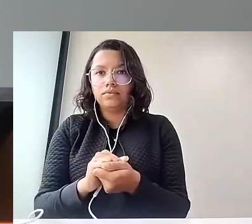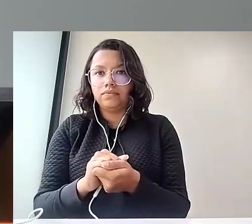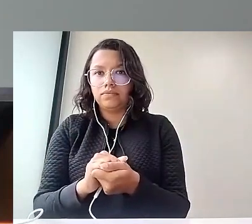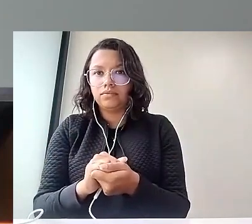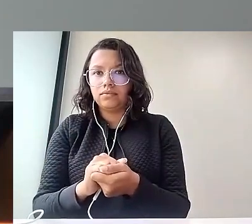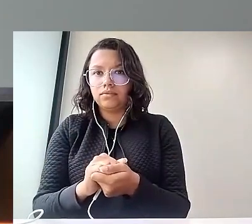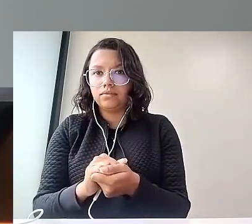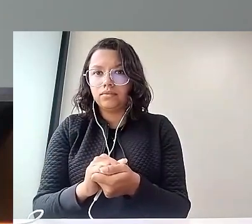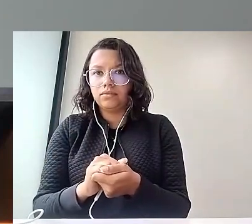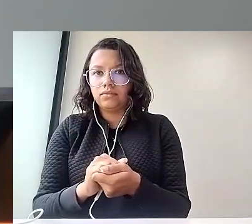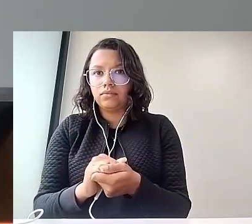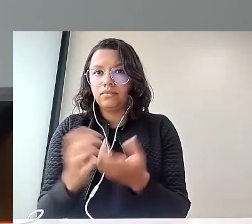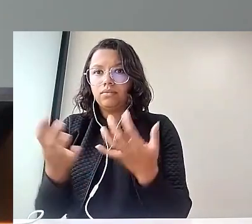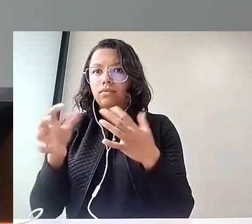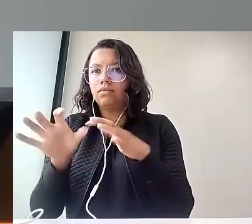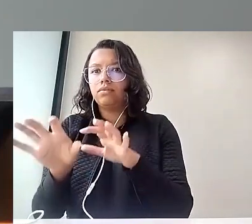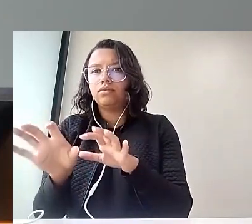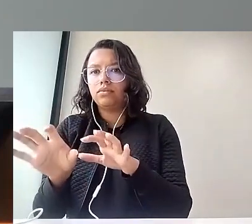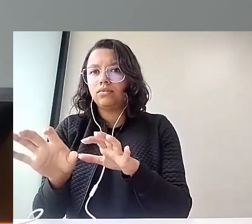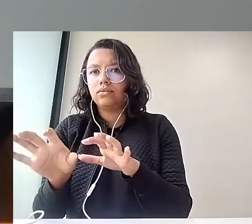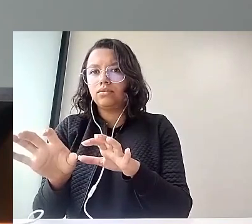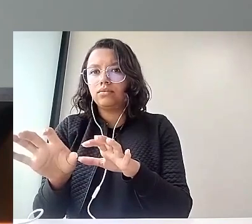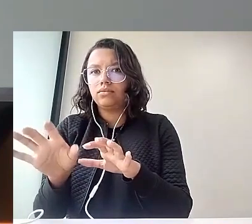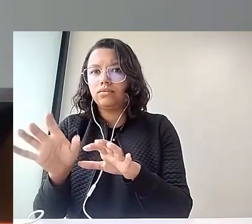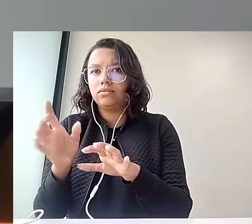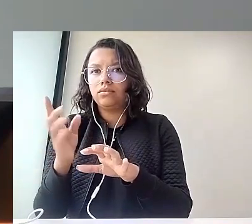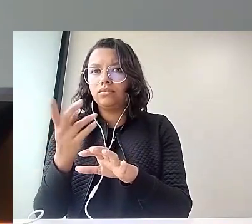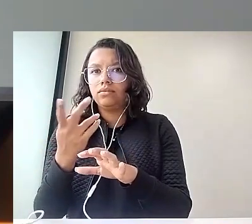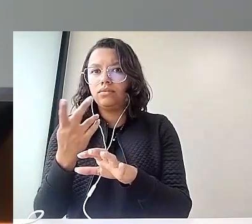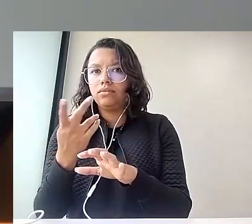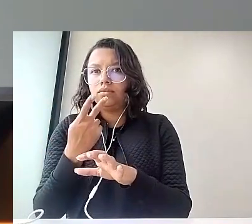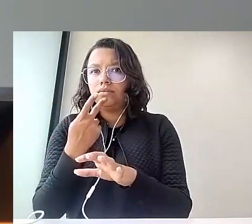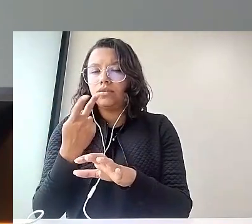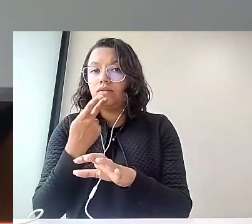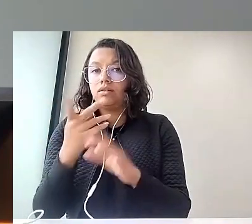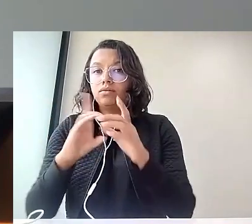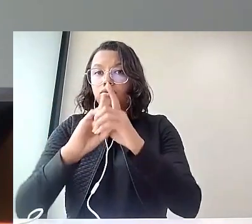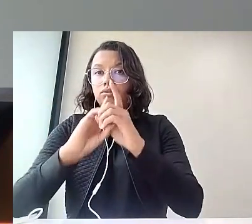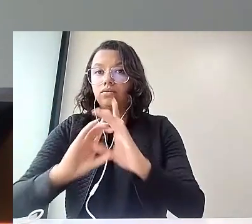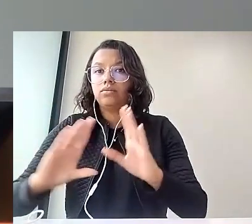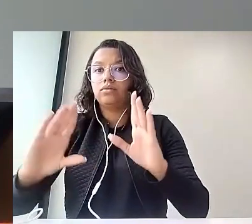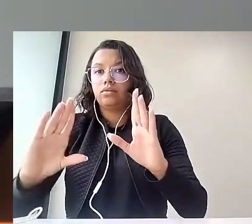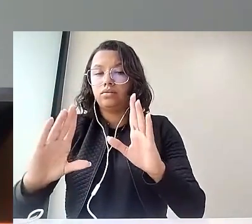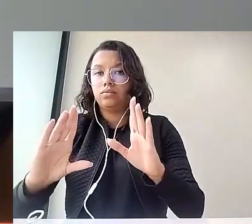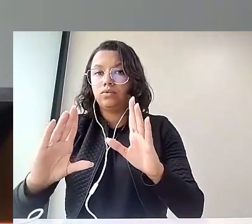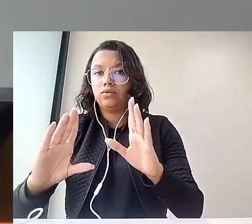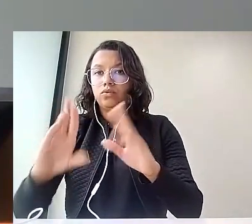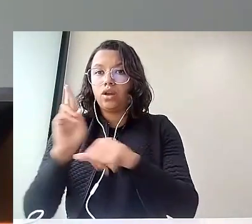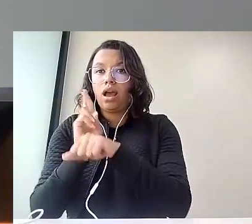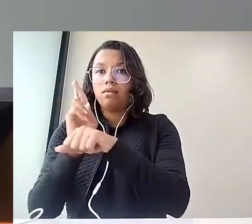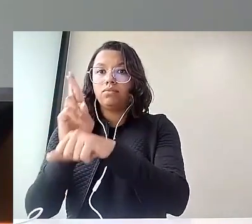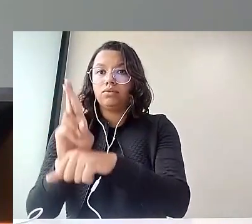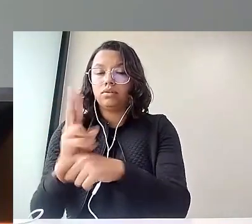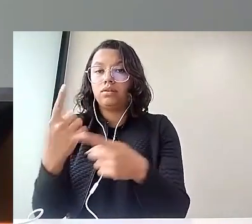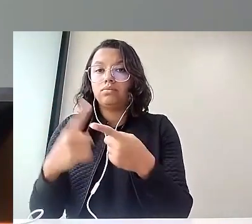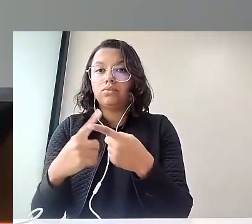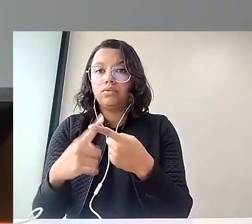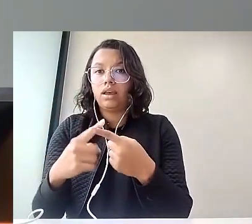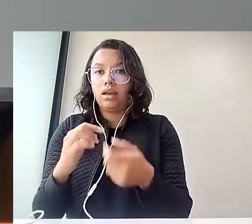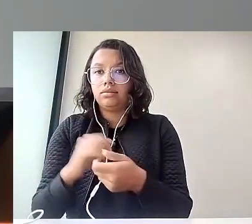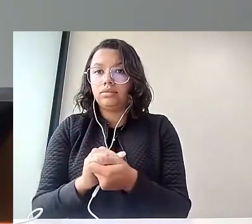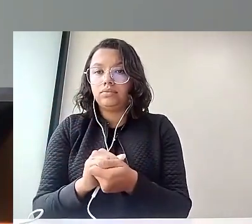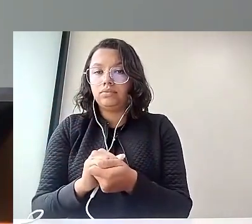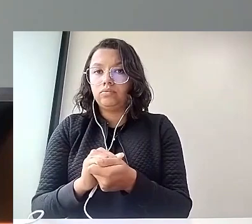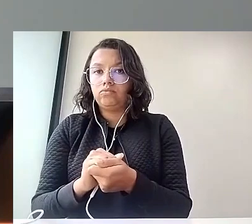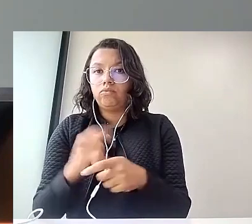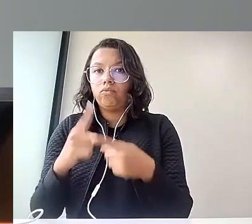no se quiere, es lo que dice Sieyès, no se quiere un gobierno democrático, sino un gobierno representativo. ¿Por qué? Porque, como